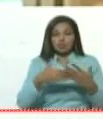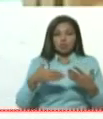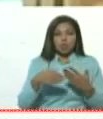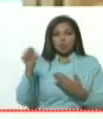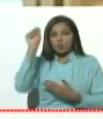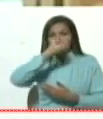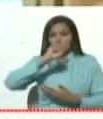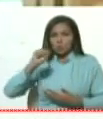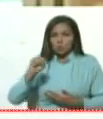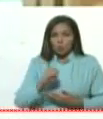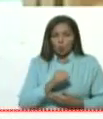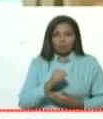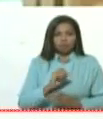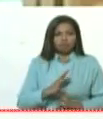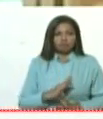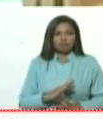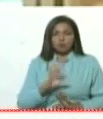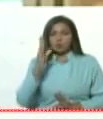pestañear,